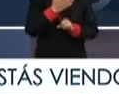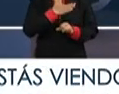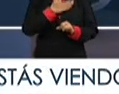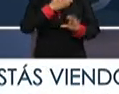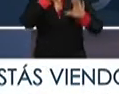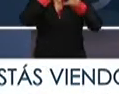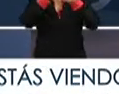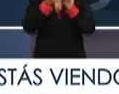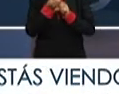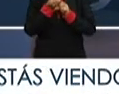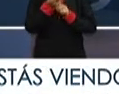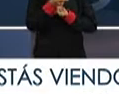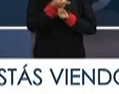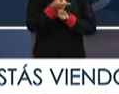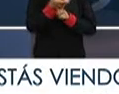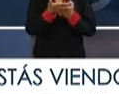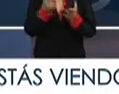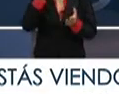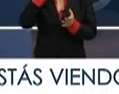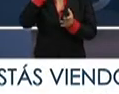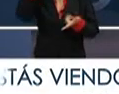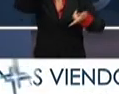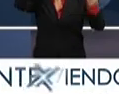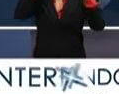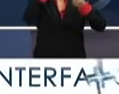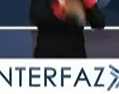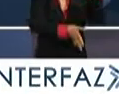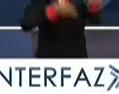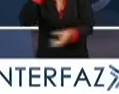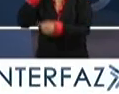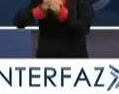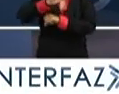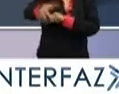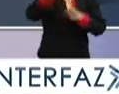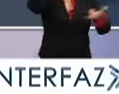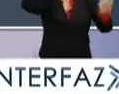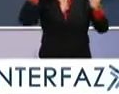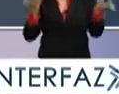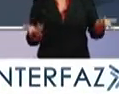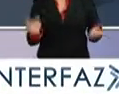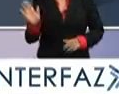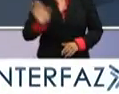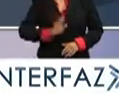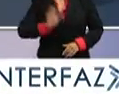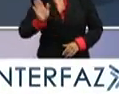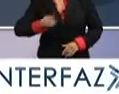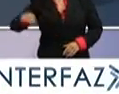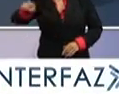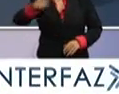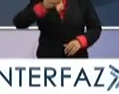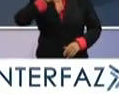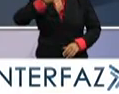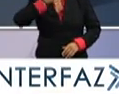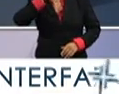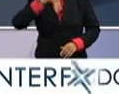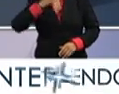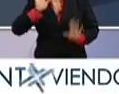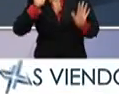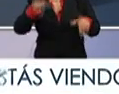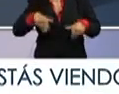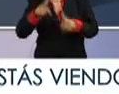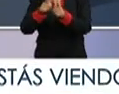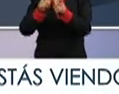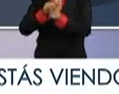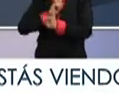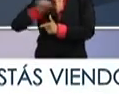de comunicarnos. Porque hoy lo que vemos es eso. Pareciera ser que la cultura delincuencial ha llegado